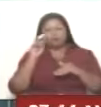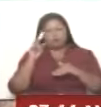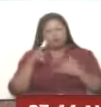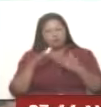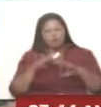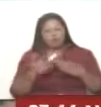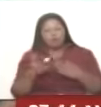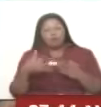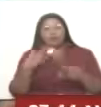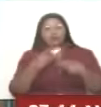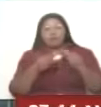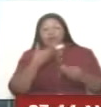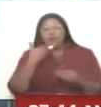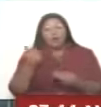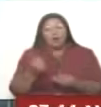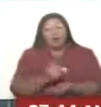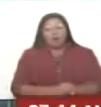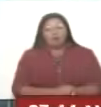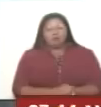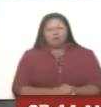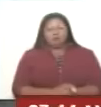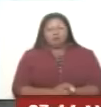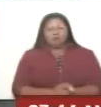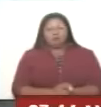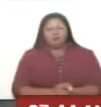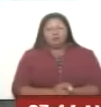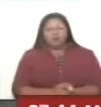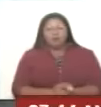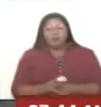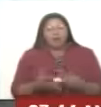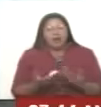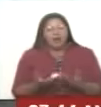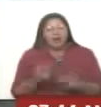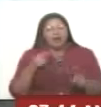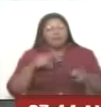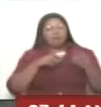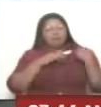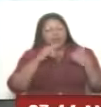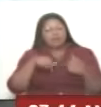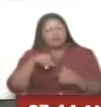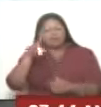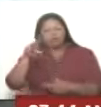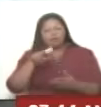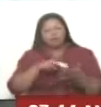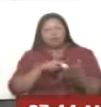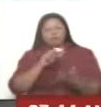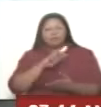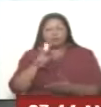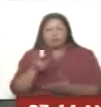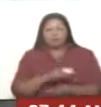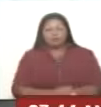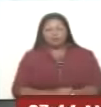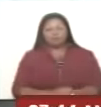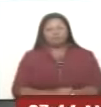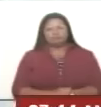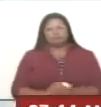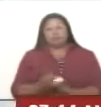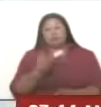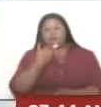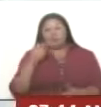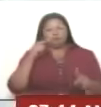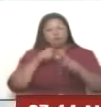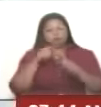dice que puede ser mejor. ¿Cuál es la tarea para este 2024? Van a ser mejores las proyecciones. Este